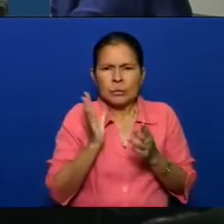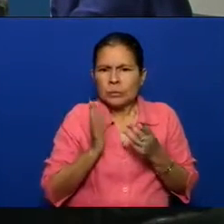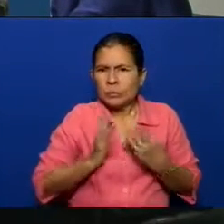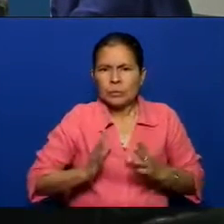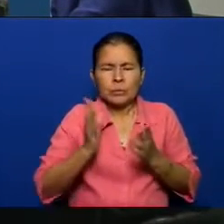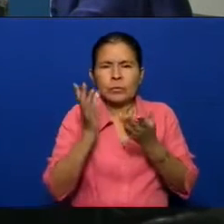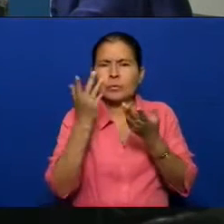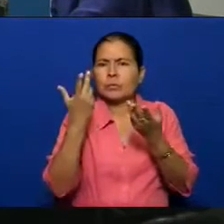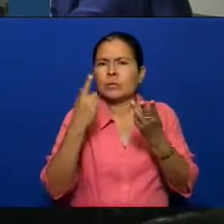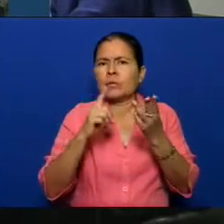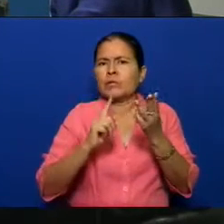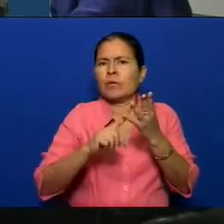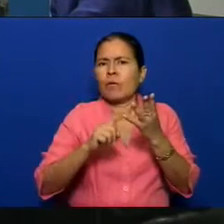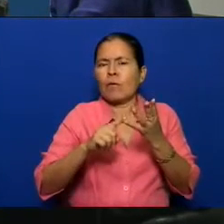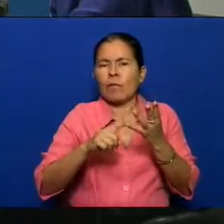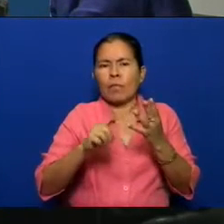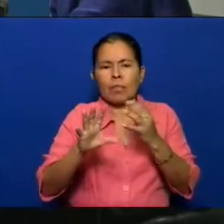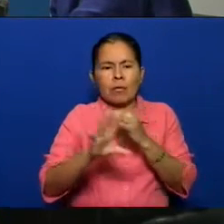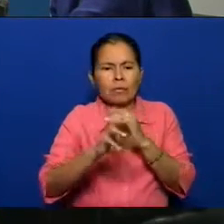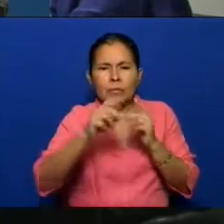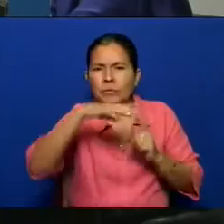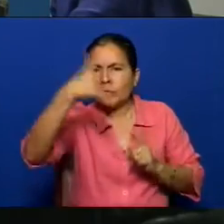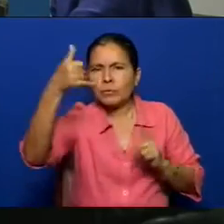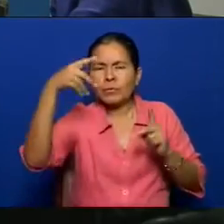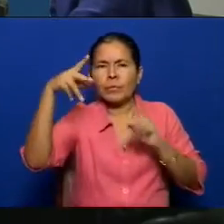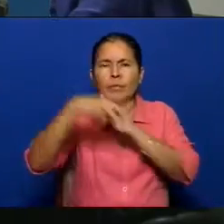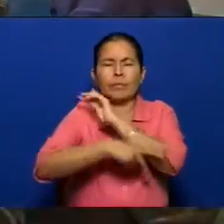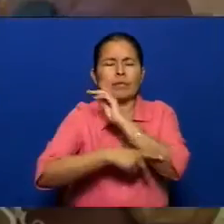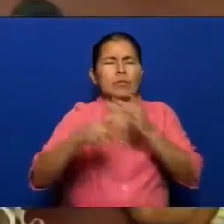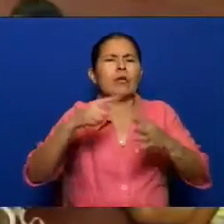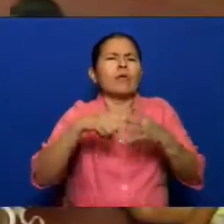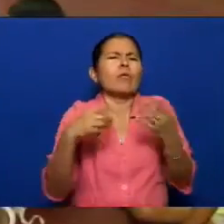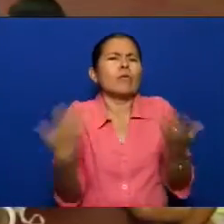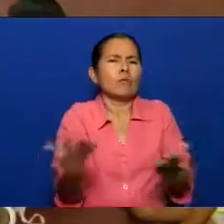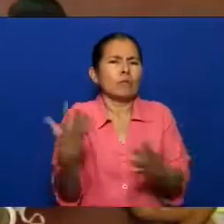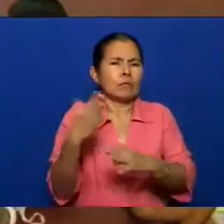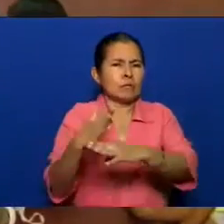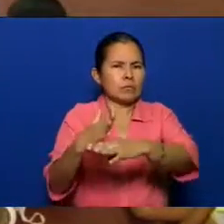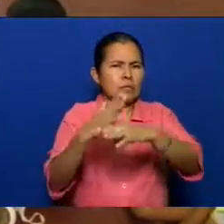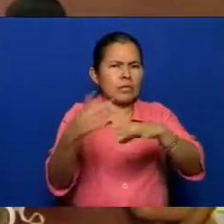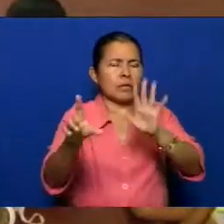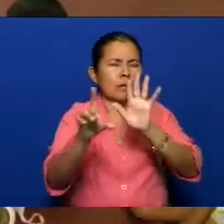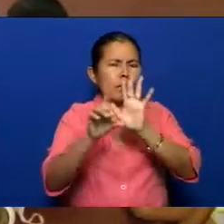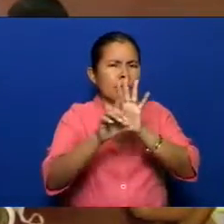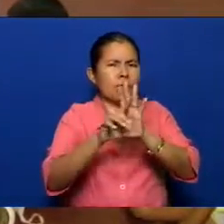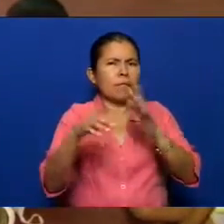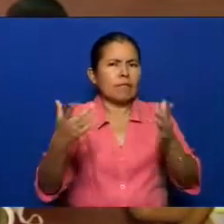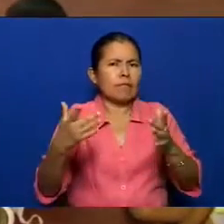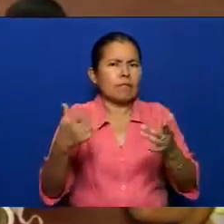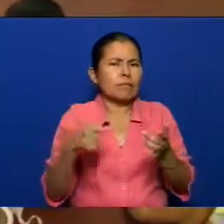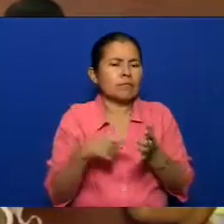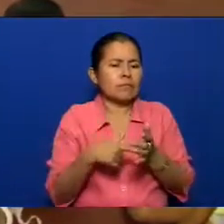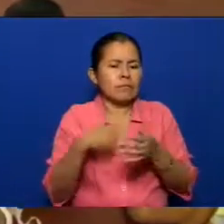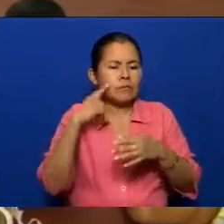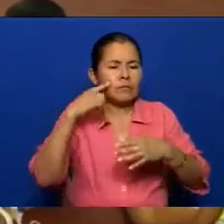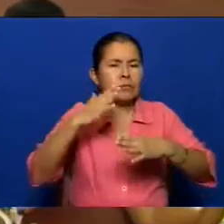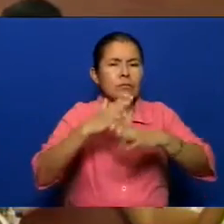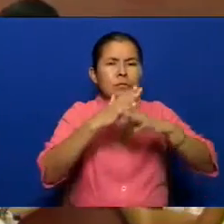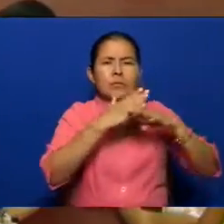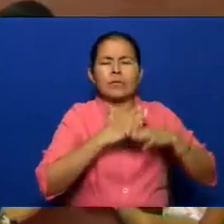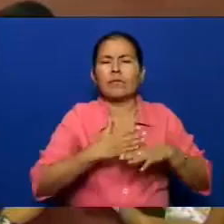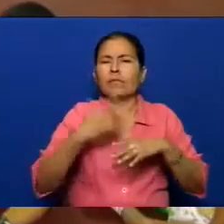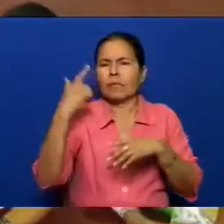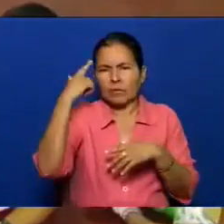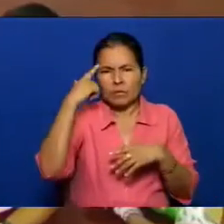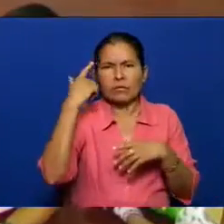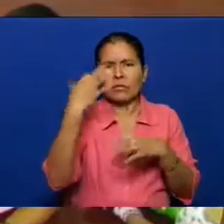importantes, cómo traducimos los marcos legales a acciones concretas para reducir la impunidad. Yo creo y estoy